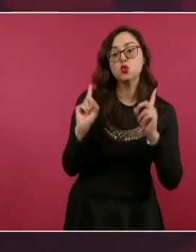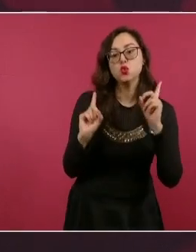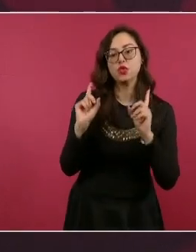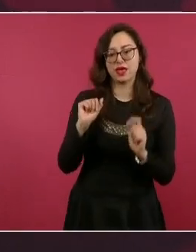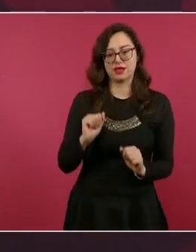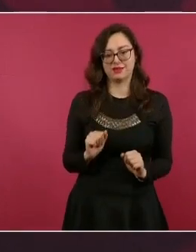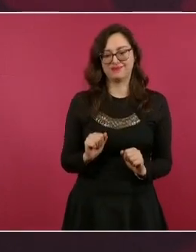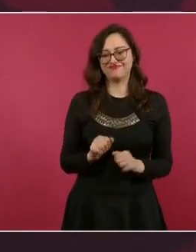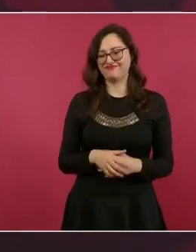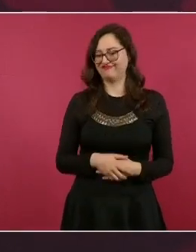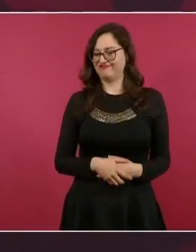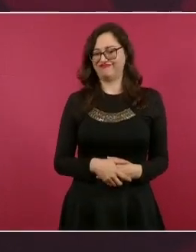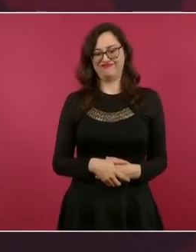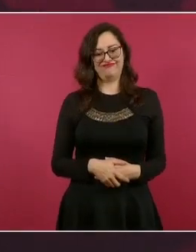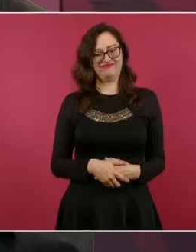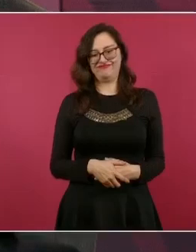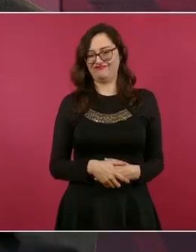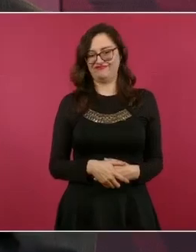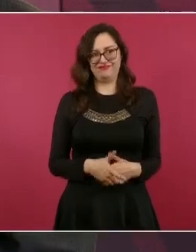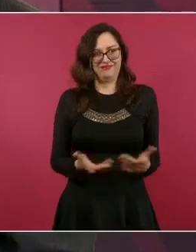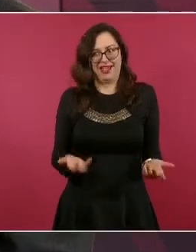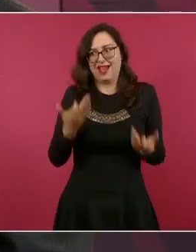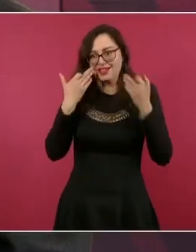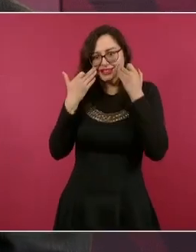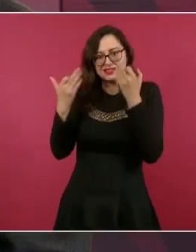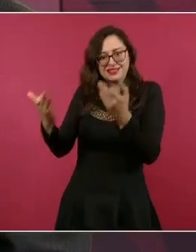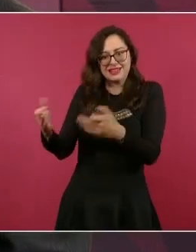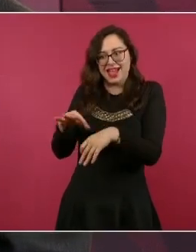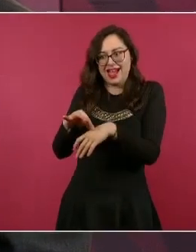la realidad supera todo.